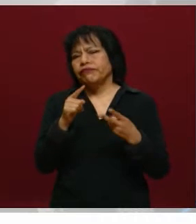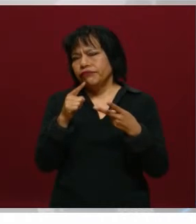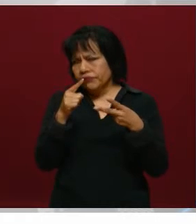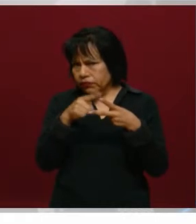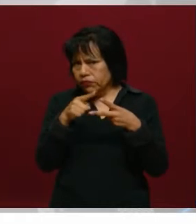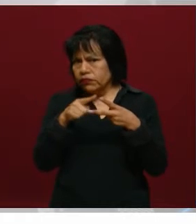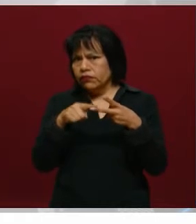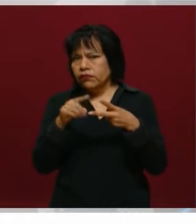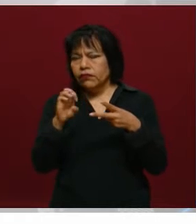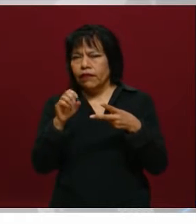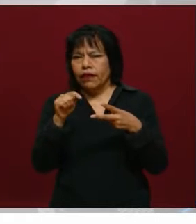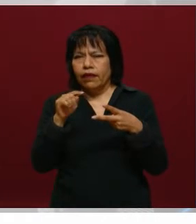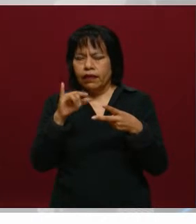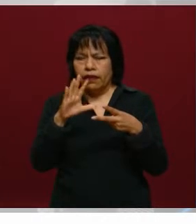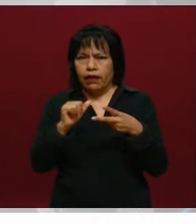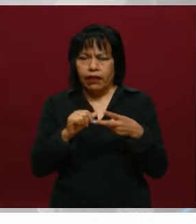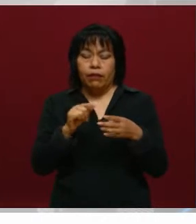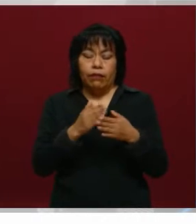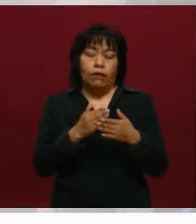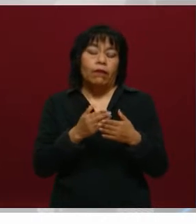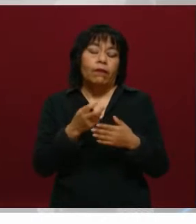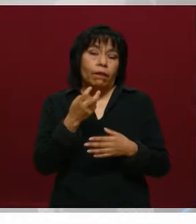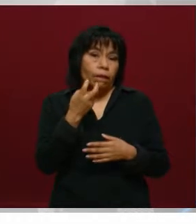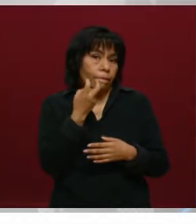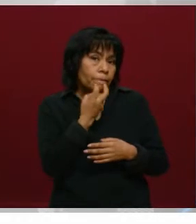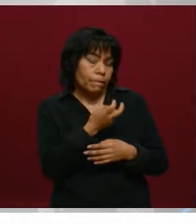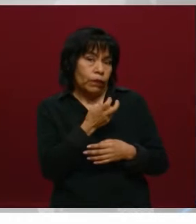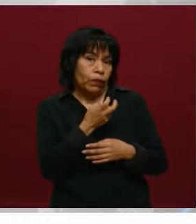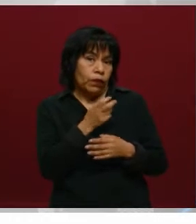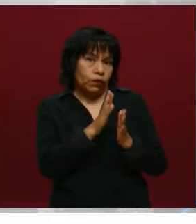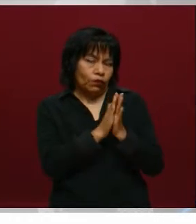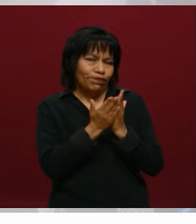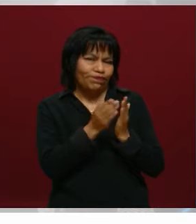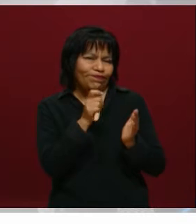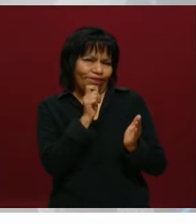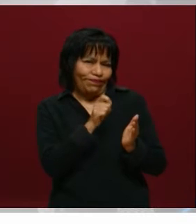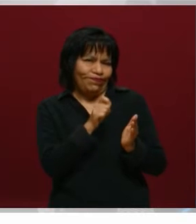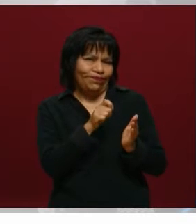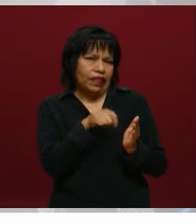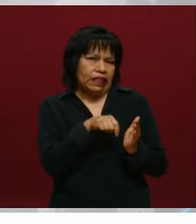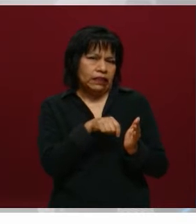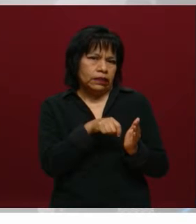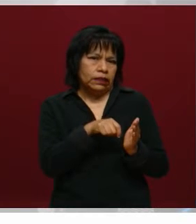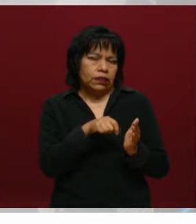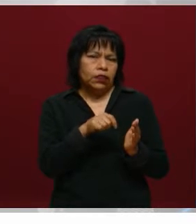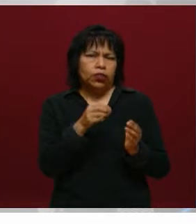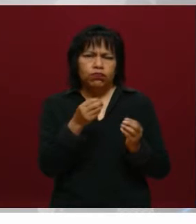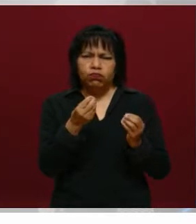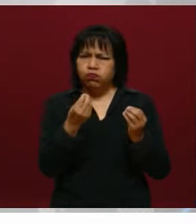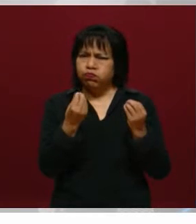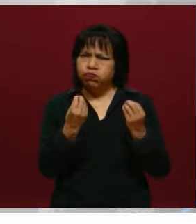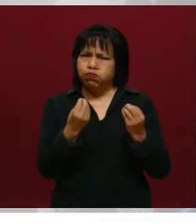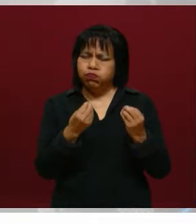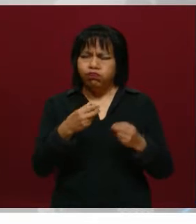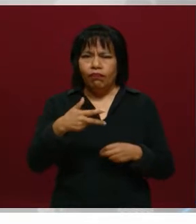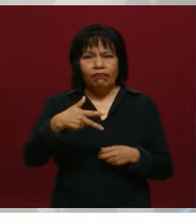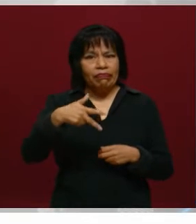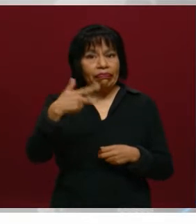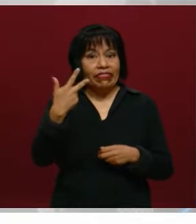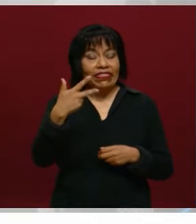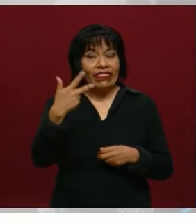con esta con este este cuadernito que está compilando las 13